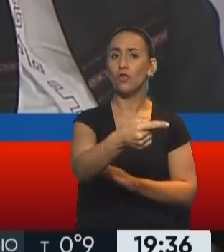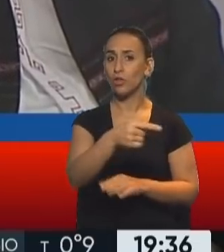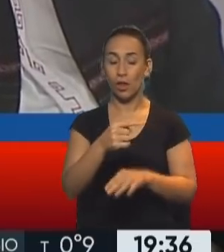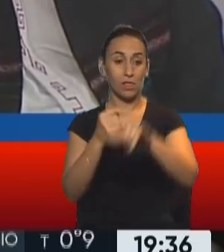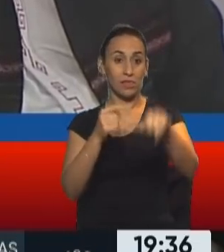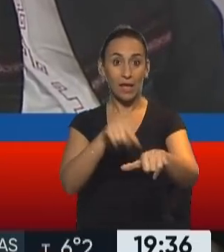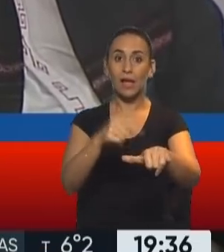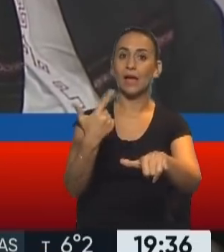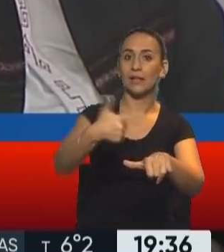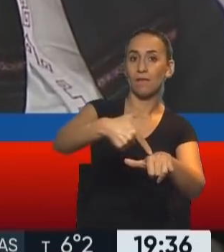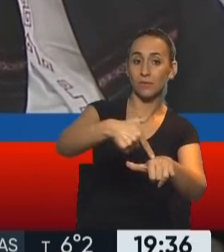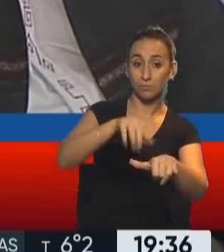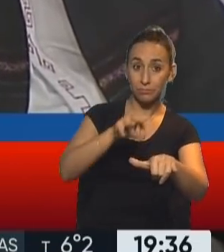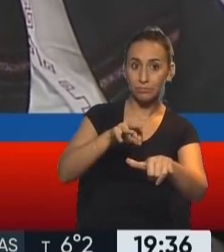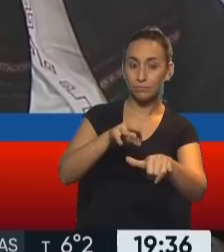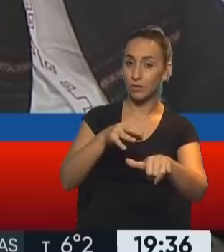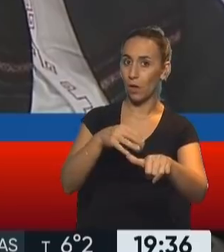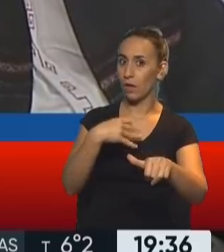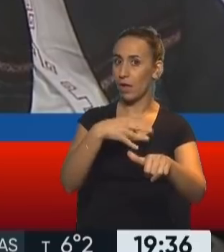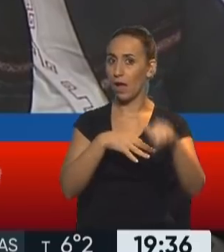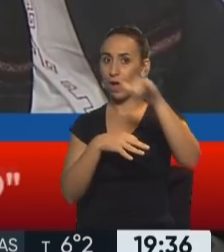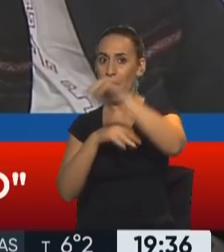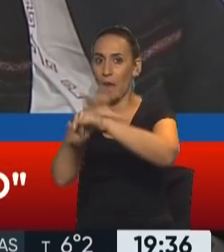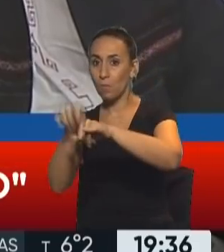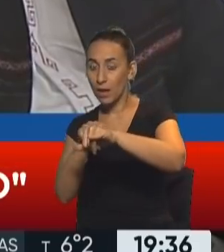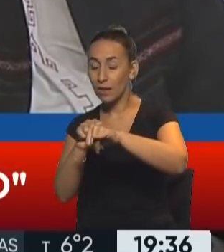pero después había que sacarlo de ahí.